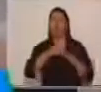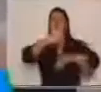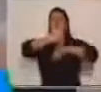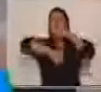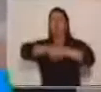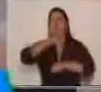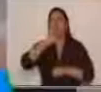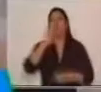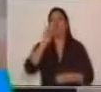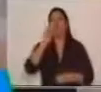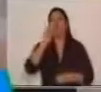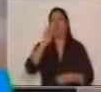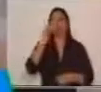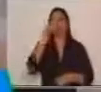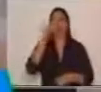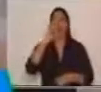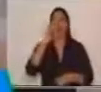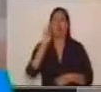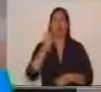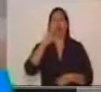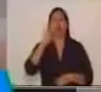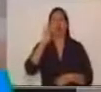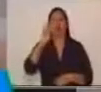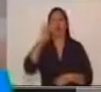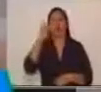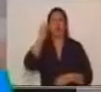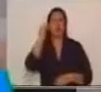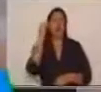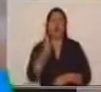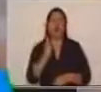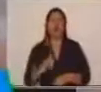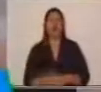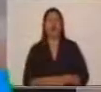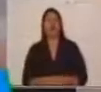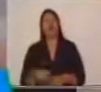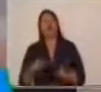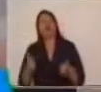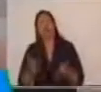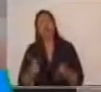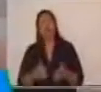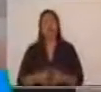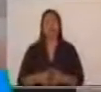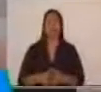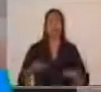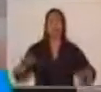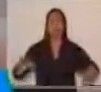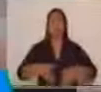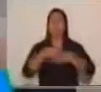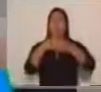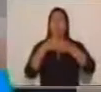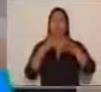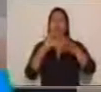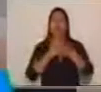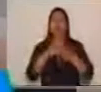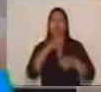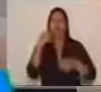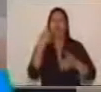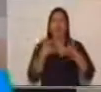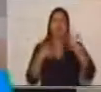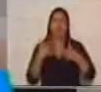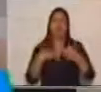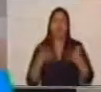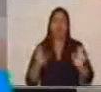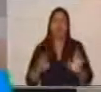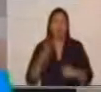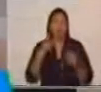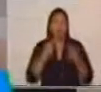Lorca, con Bodas de Sangre. Podemos observar también otras obras literarias que marcan. Ojo, usted no debe de tomar en cuenta de qué va a tratar